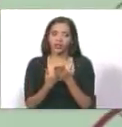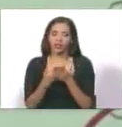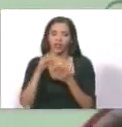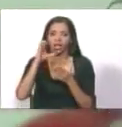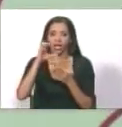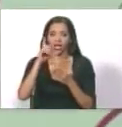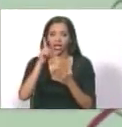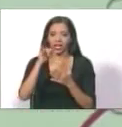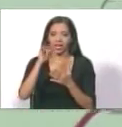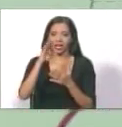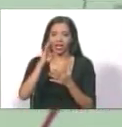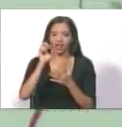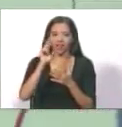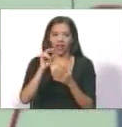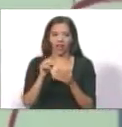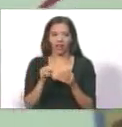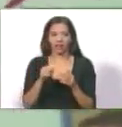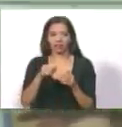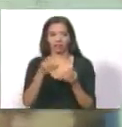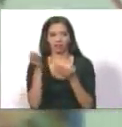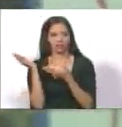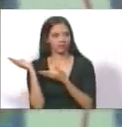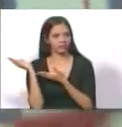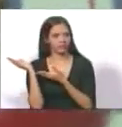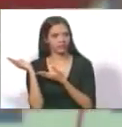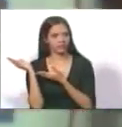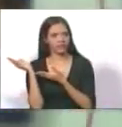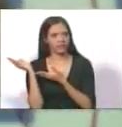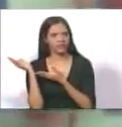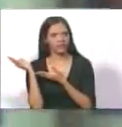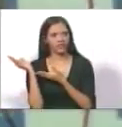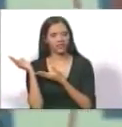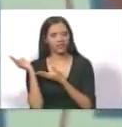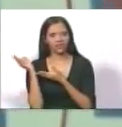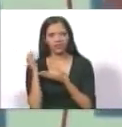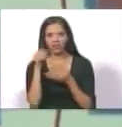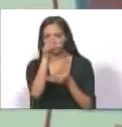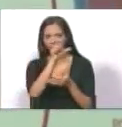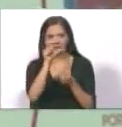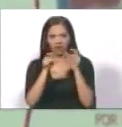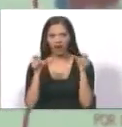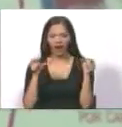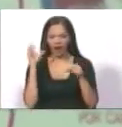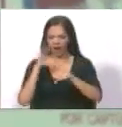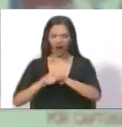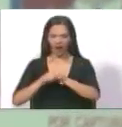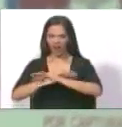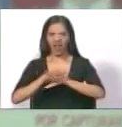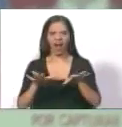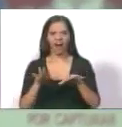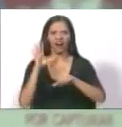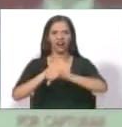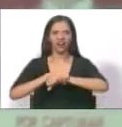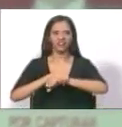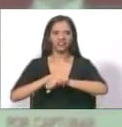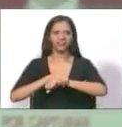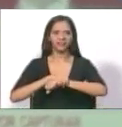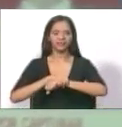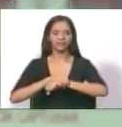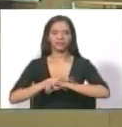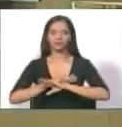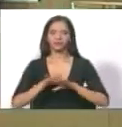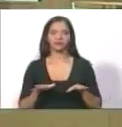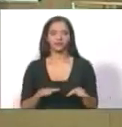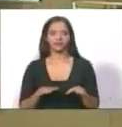aquí, ¿eh? Alias César. Y están todos estos. Todos estos que aparecen por aquí, ya estos están capturados. Aquí está